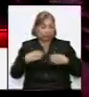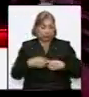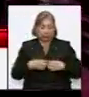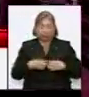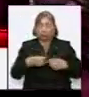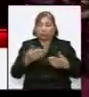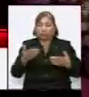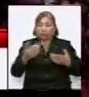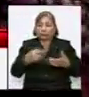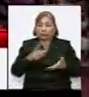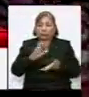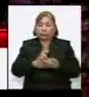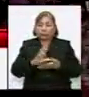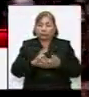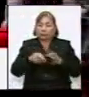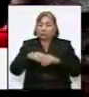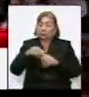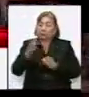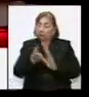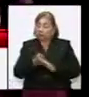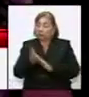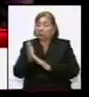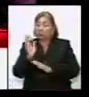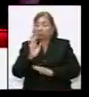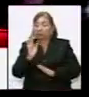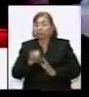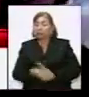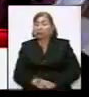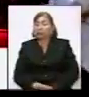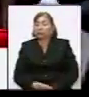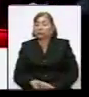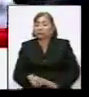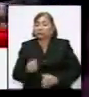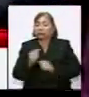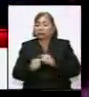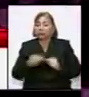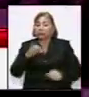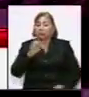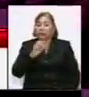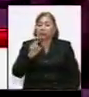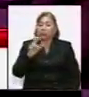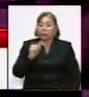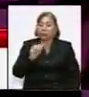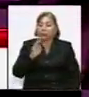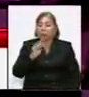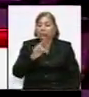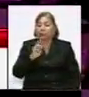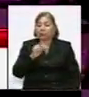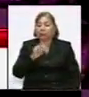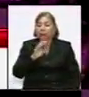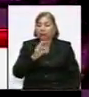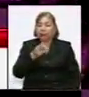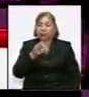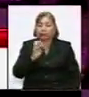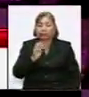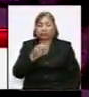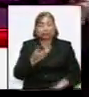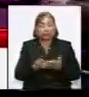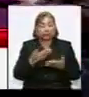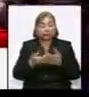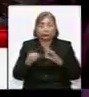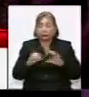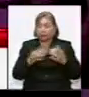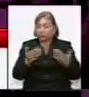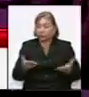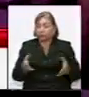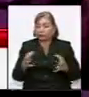lima retirar del recinto el ciclo por amor de noche a donde se viene llevando a cabo esta sesión